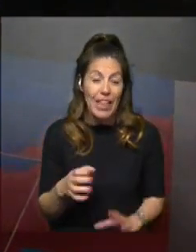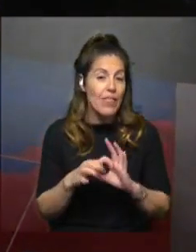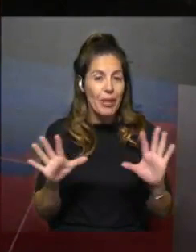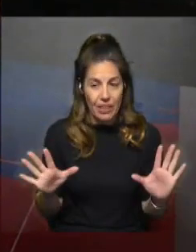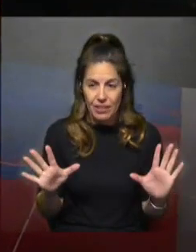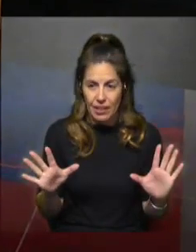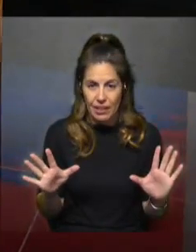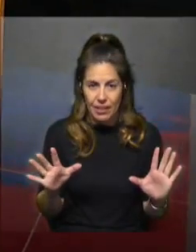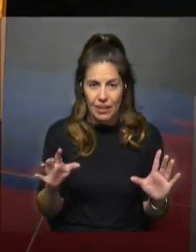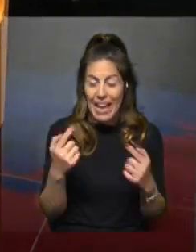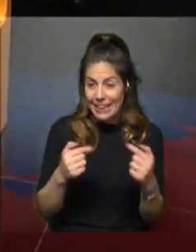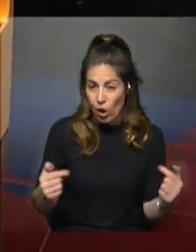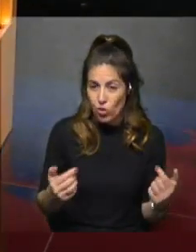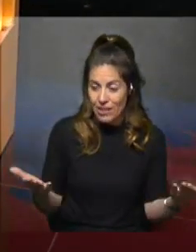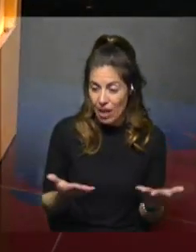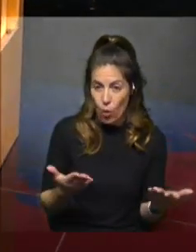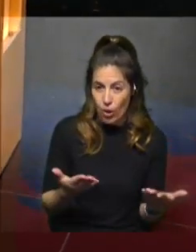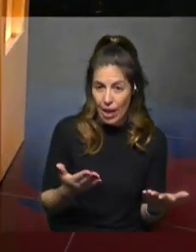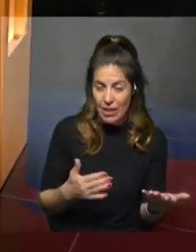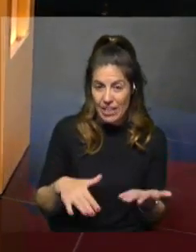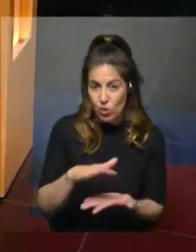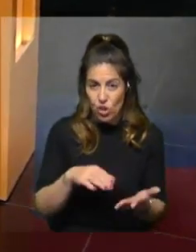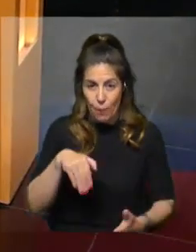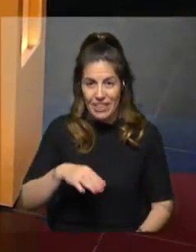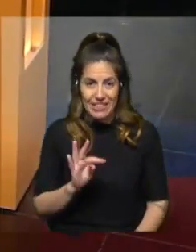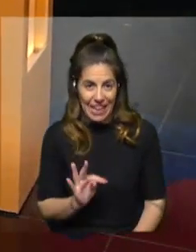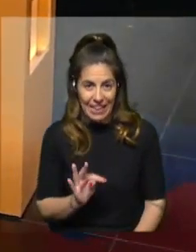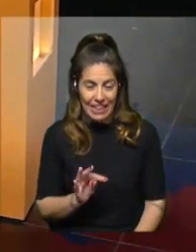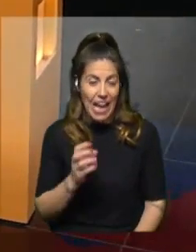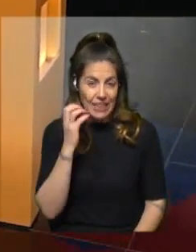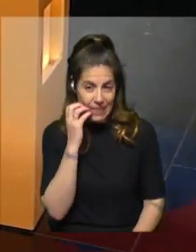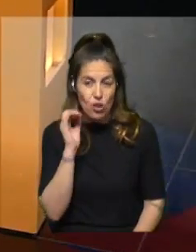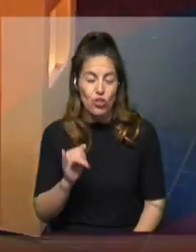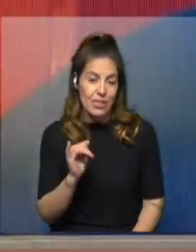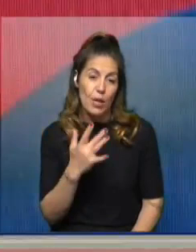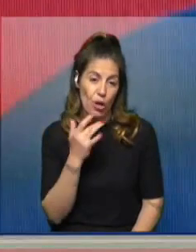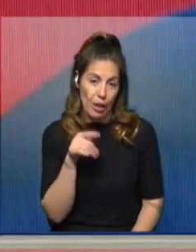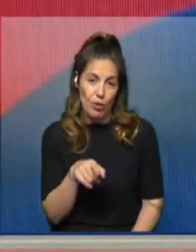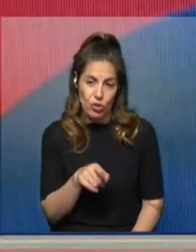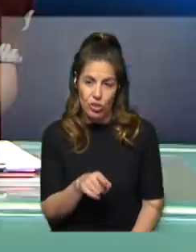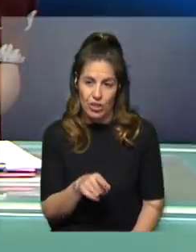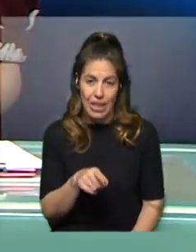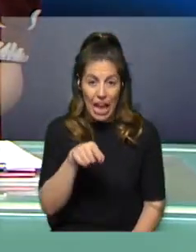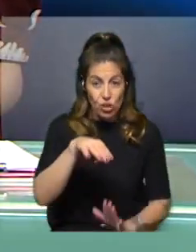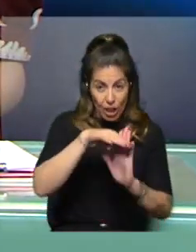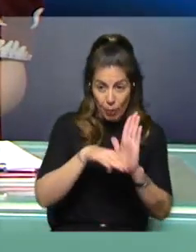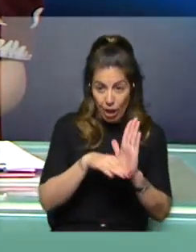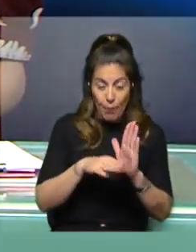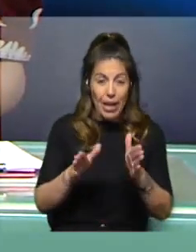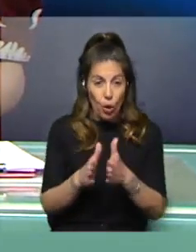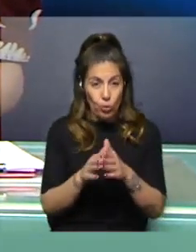independiente. ¿Estas cosas que están pasando se refiere, por ejemplo, al caso Marceta, Astesiana, por etcétera? Por ejemplo. ¿Está en el programa eso de la JUTEP